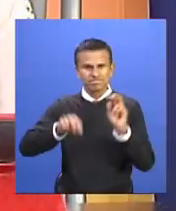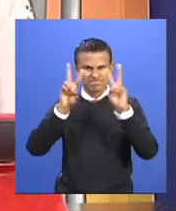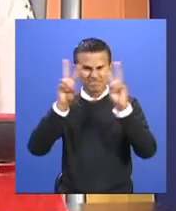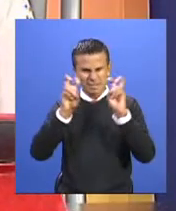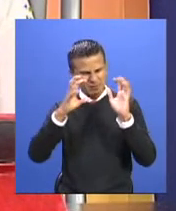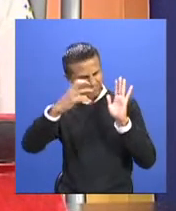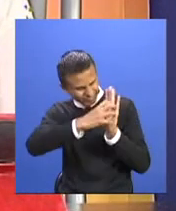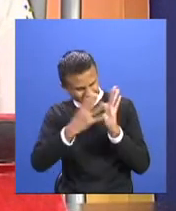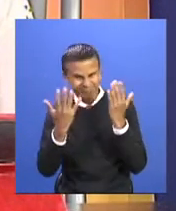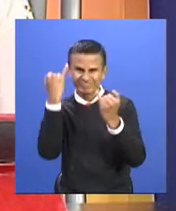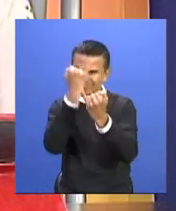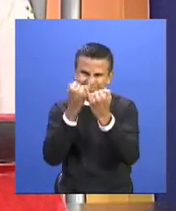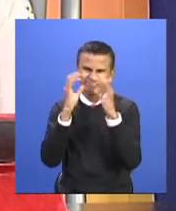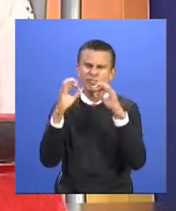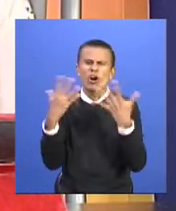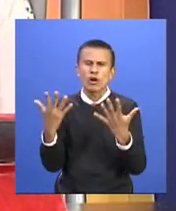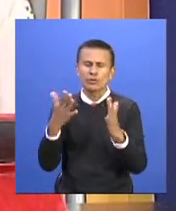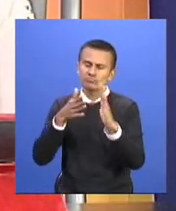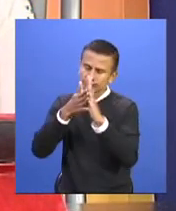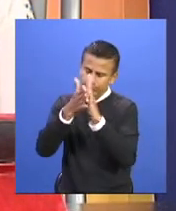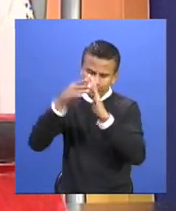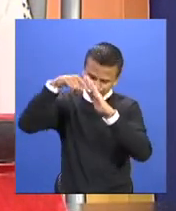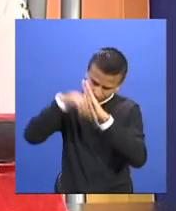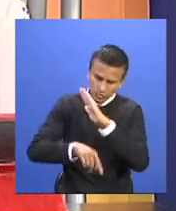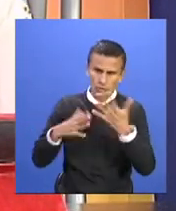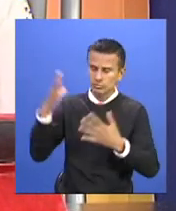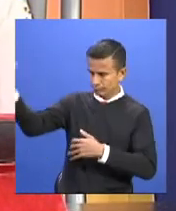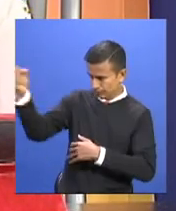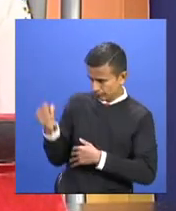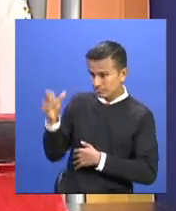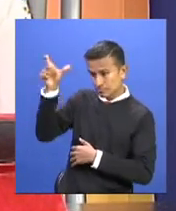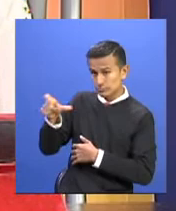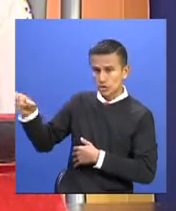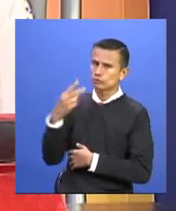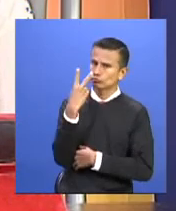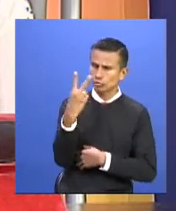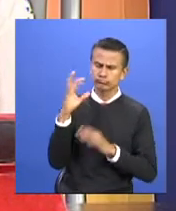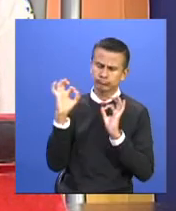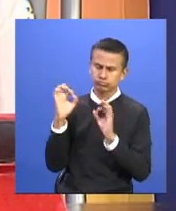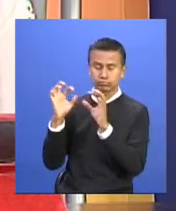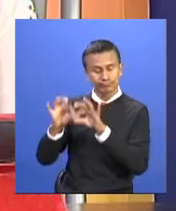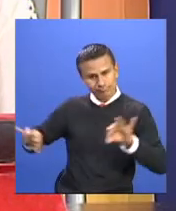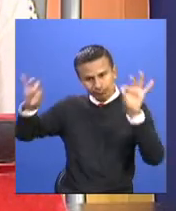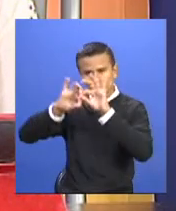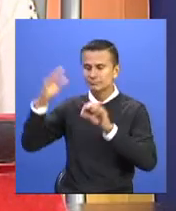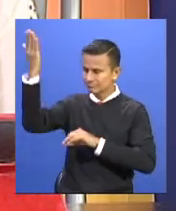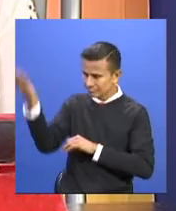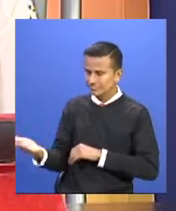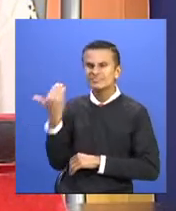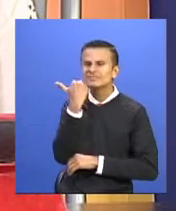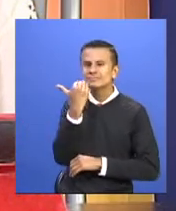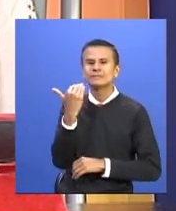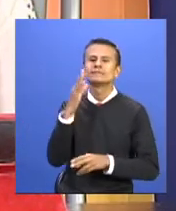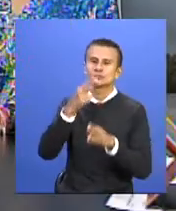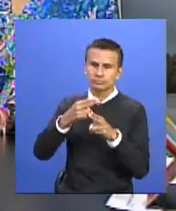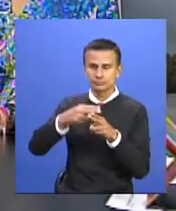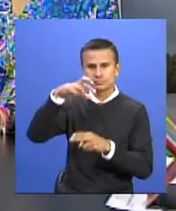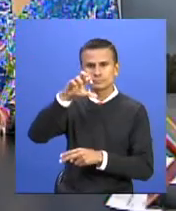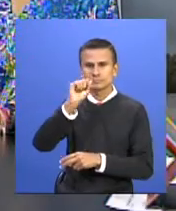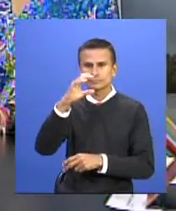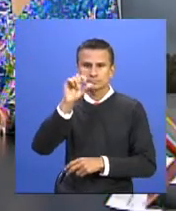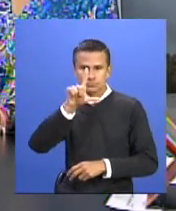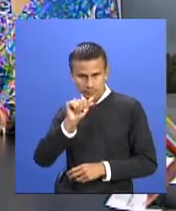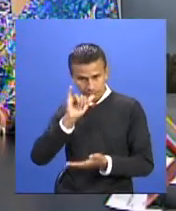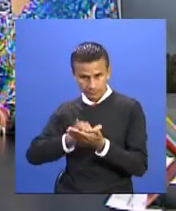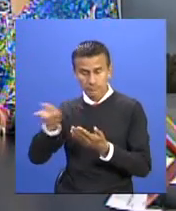Para profundizar sobre estos temas, hemos invitado hoy a dos importantes catedráticos e investigadores. Con nosotros se encuentra la profesora